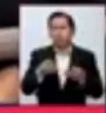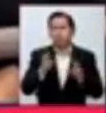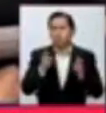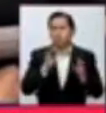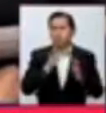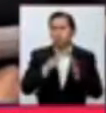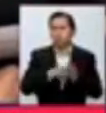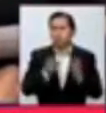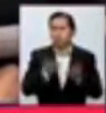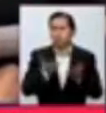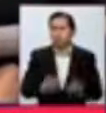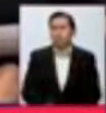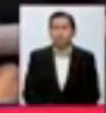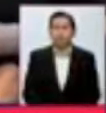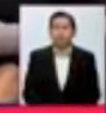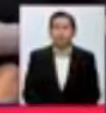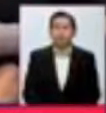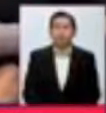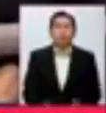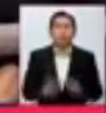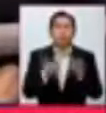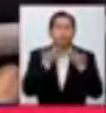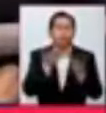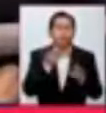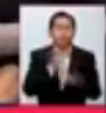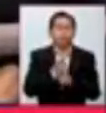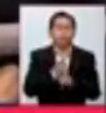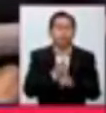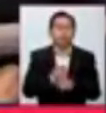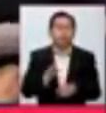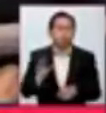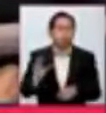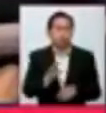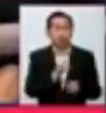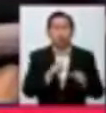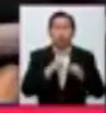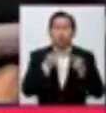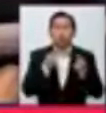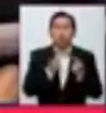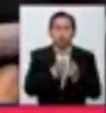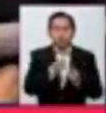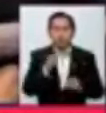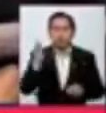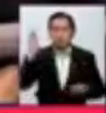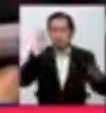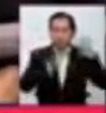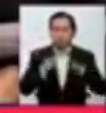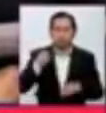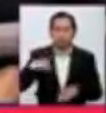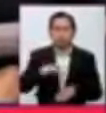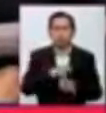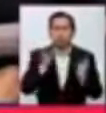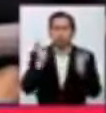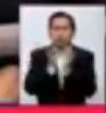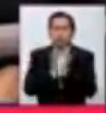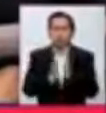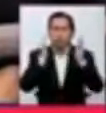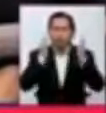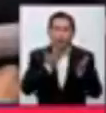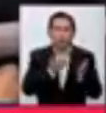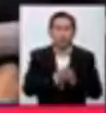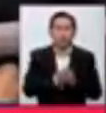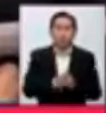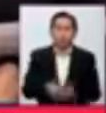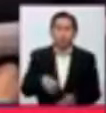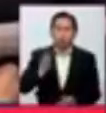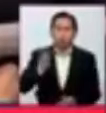favor? Sandra, muchas gracias. Una población que realmente nos tiene preocupados como Defensoría del Pueblo. Ya en el